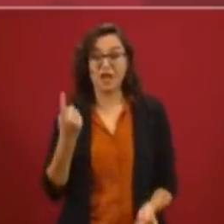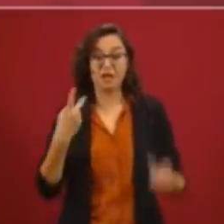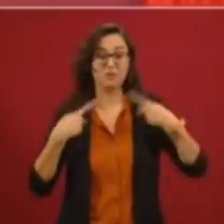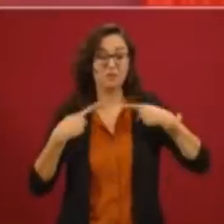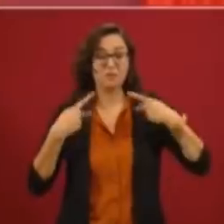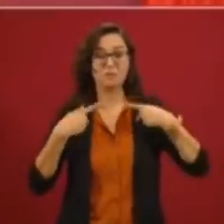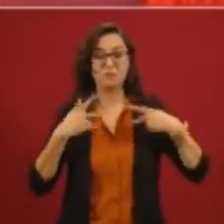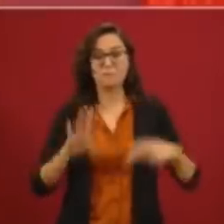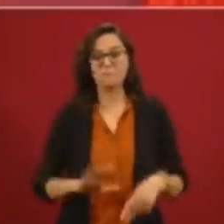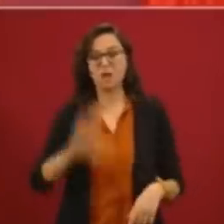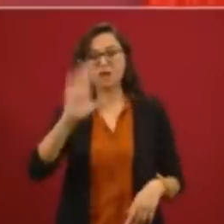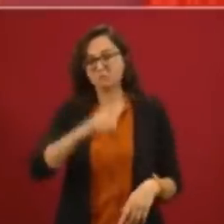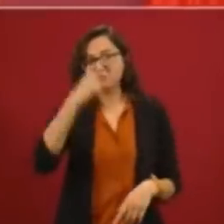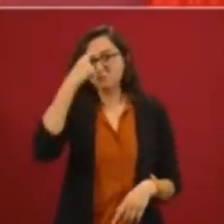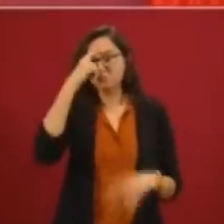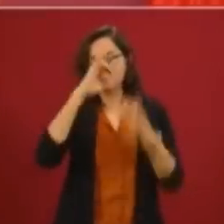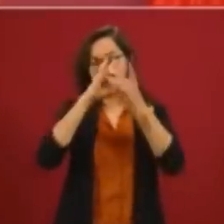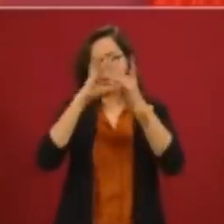amnesia.